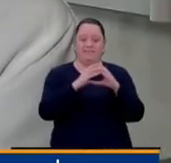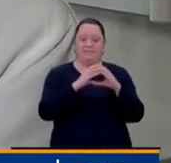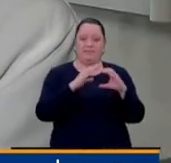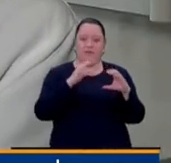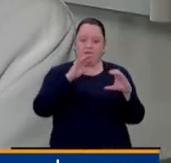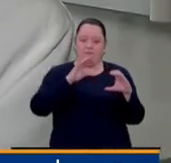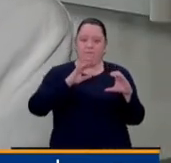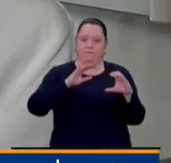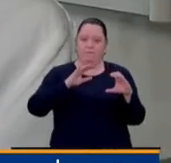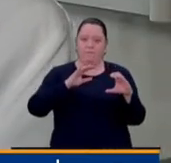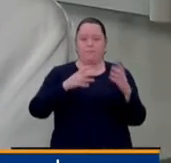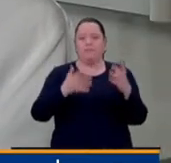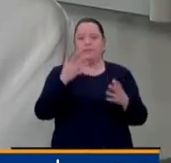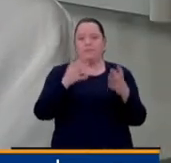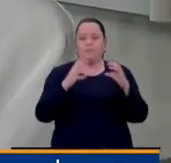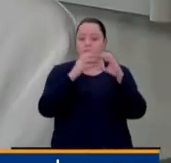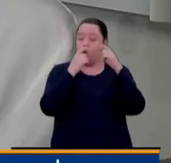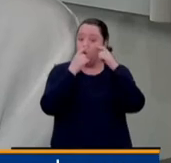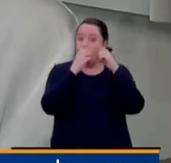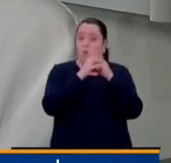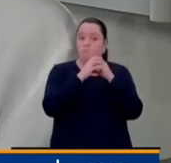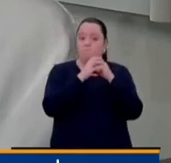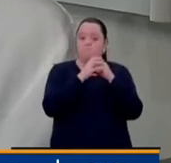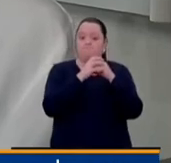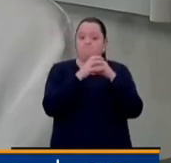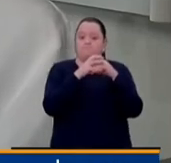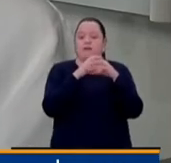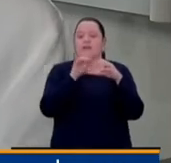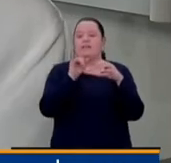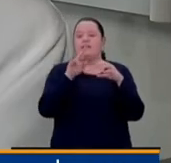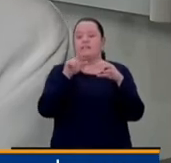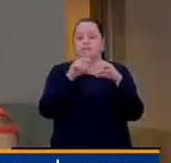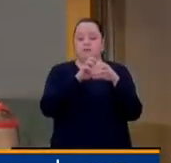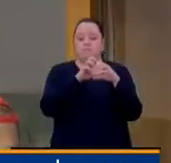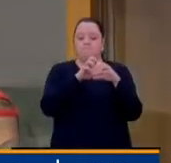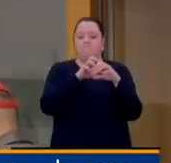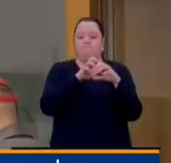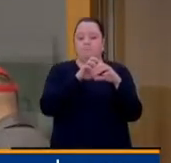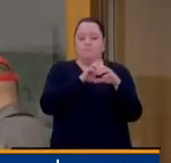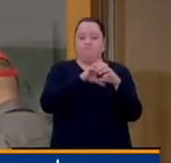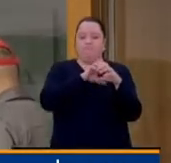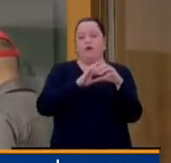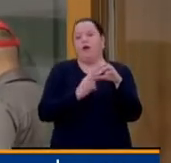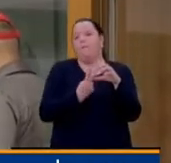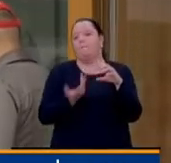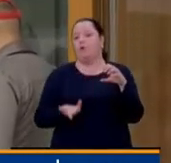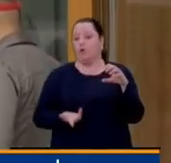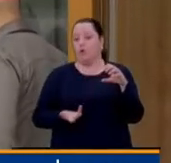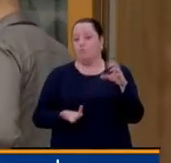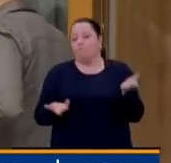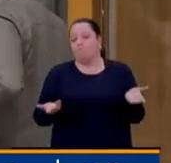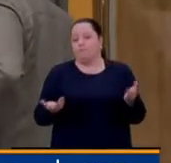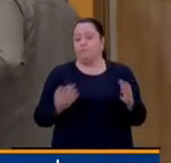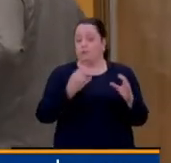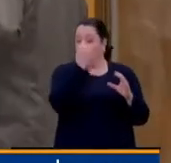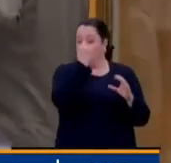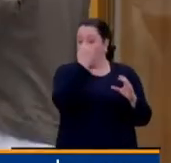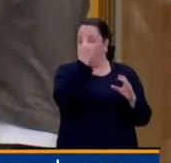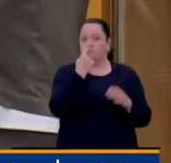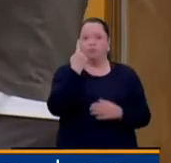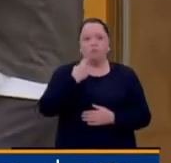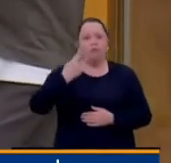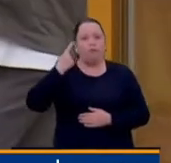si el ojo se inflama, el iris también se inflama y va a cambiar. ante el lector de iris se están pasando a diario amas de